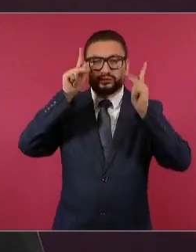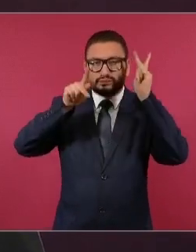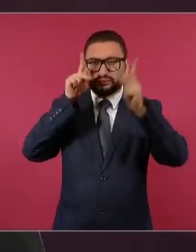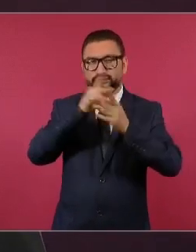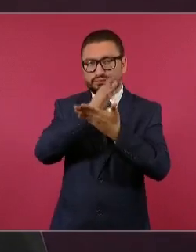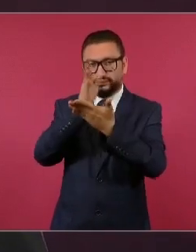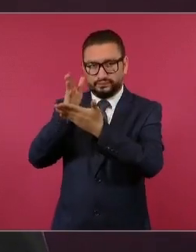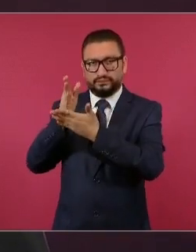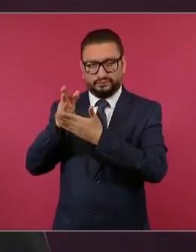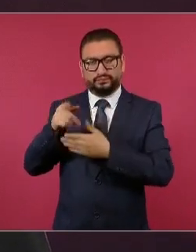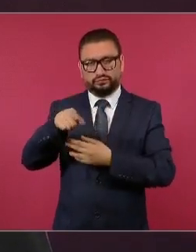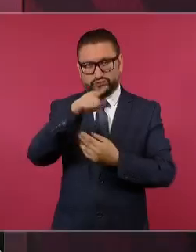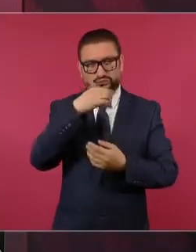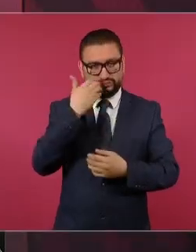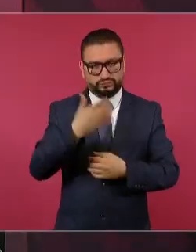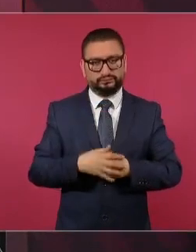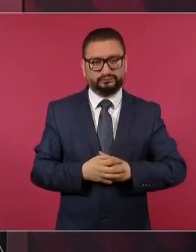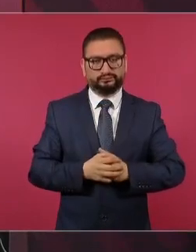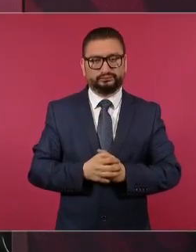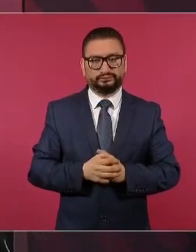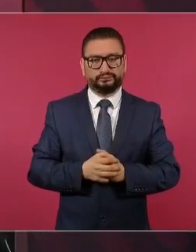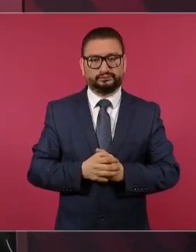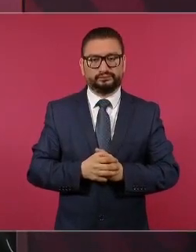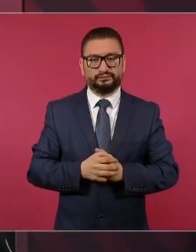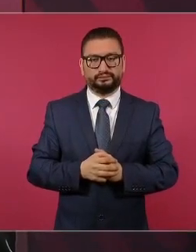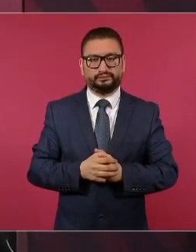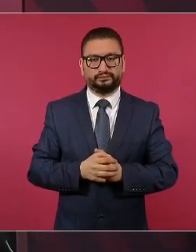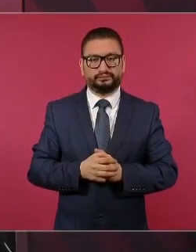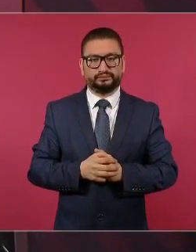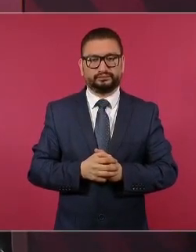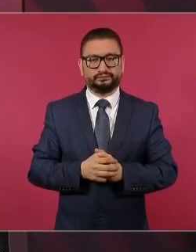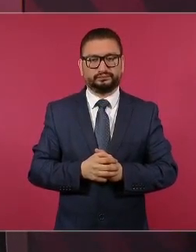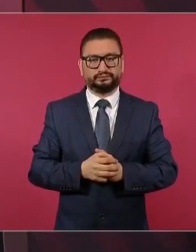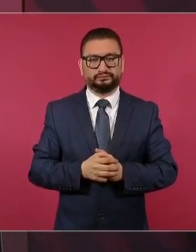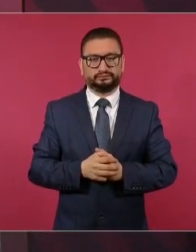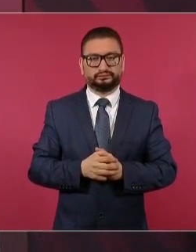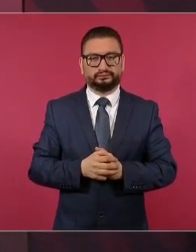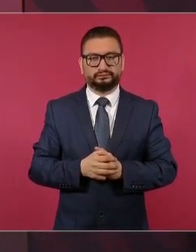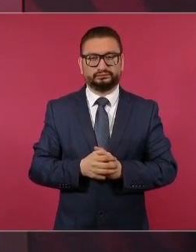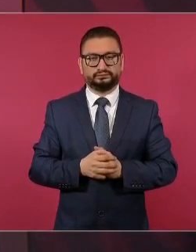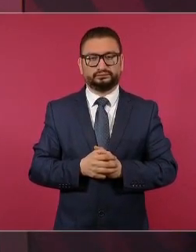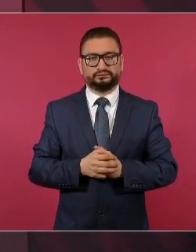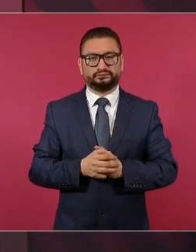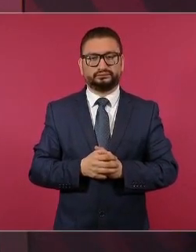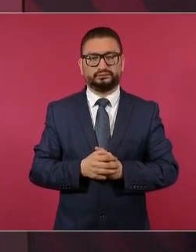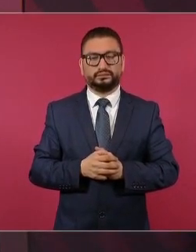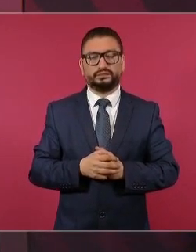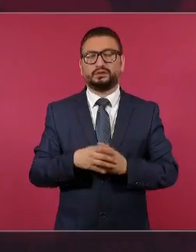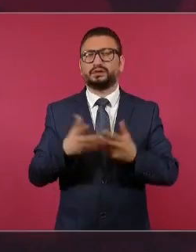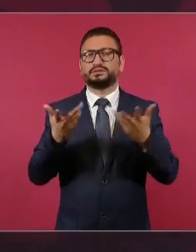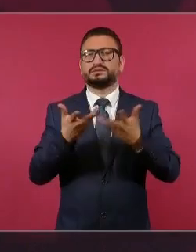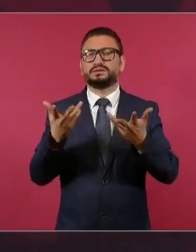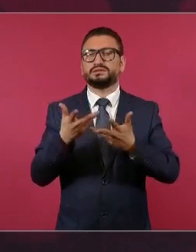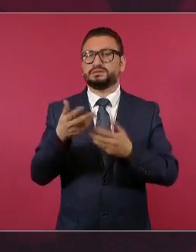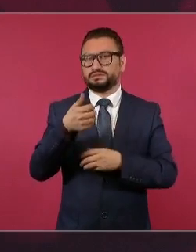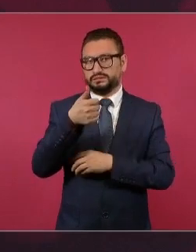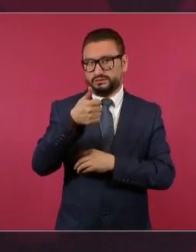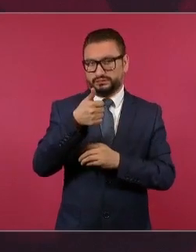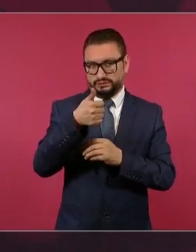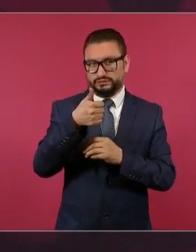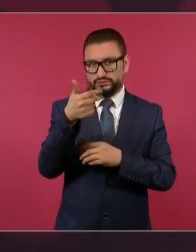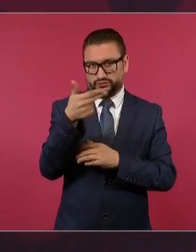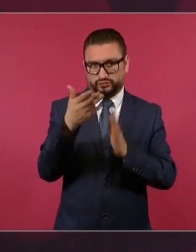Bueno, se están haciendo 6